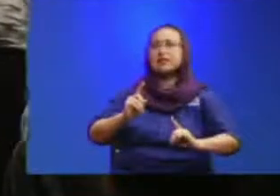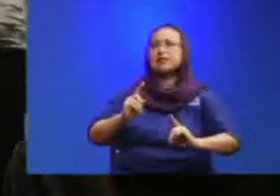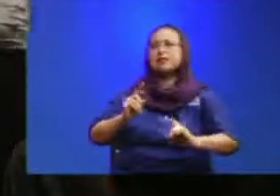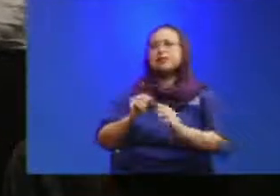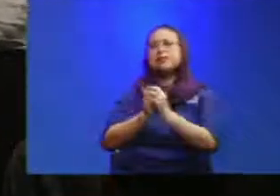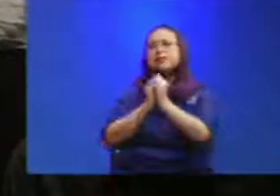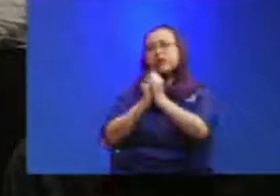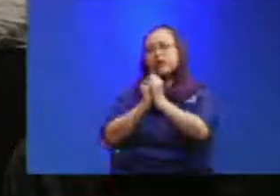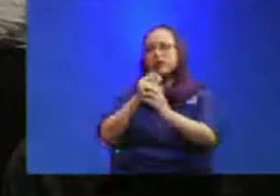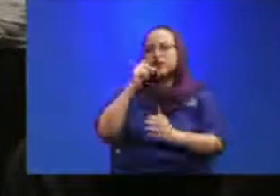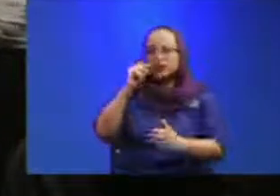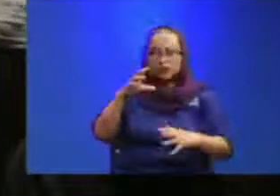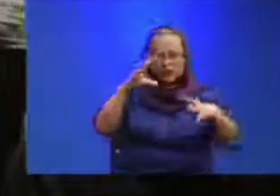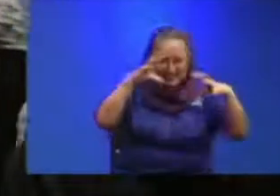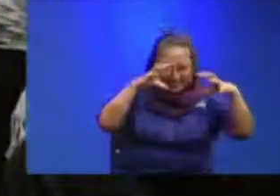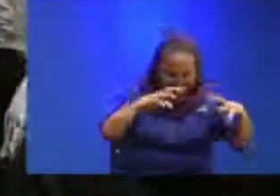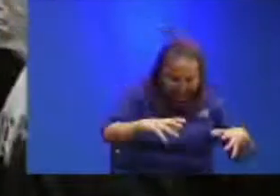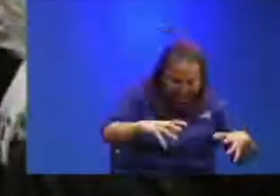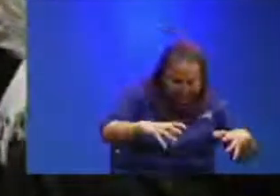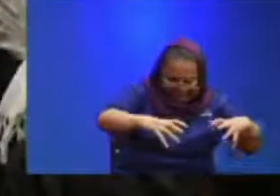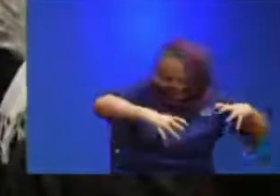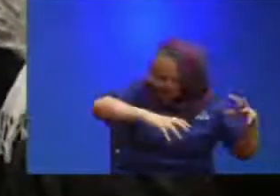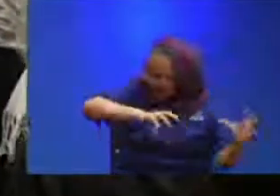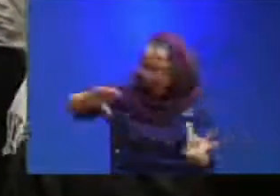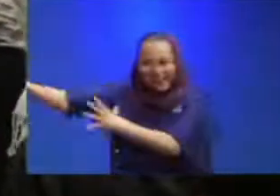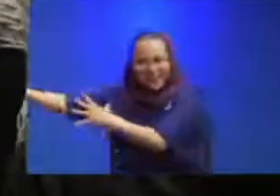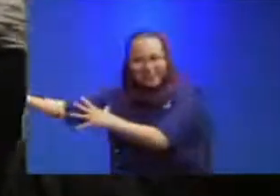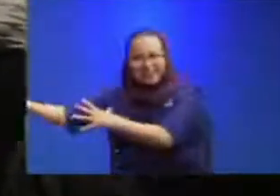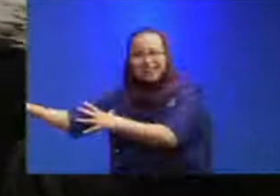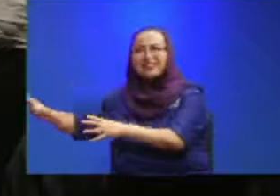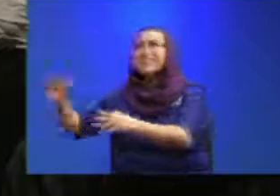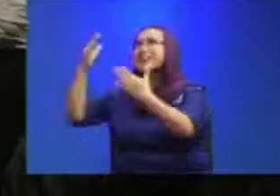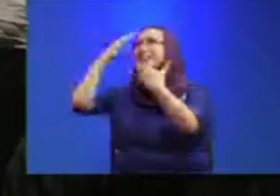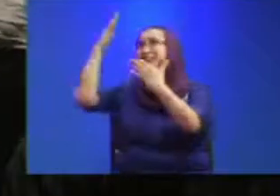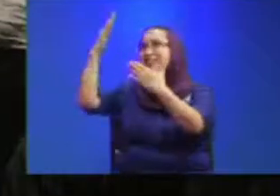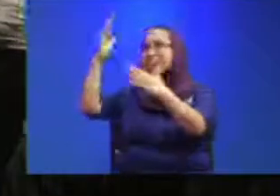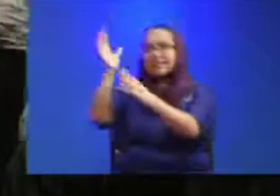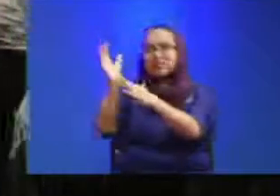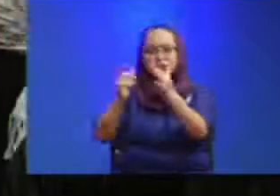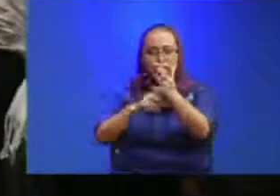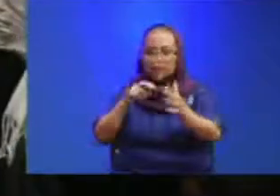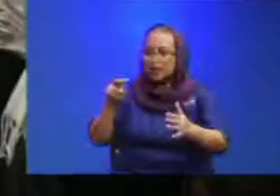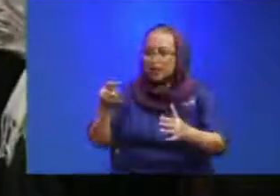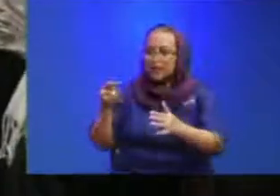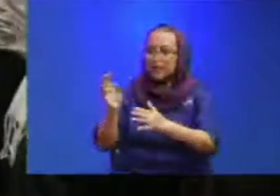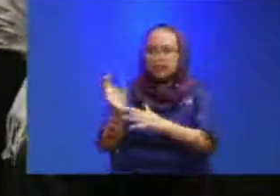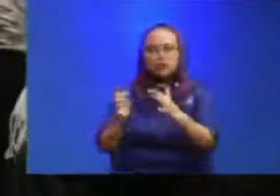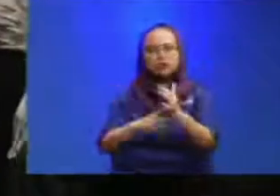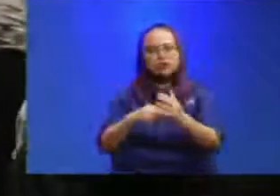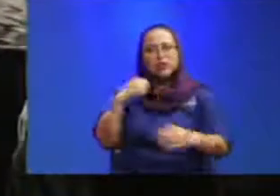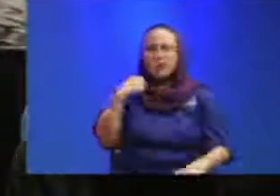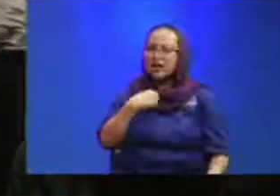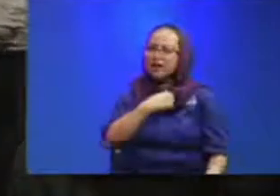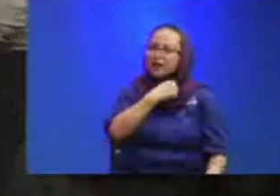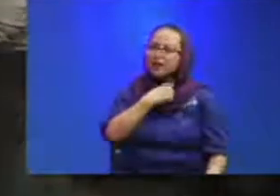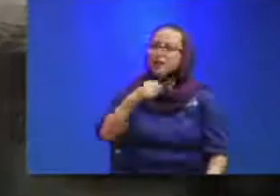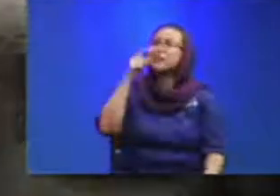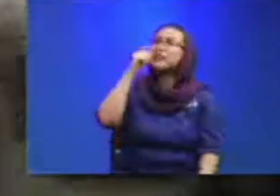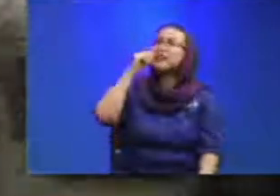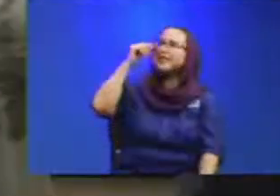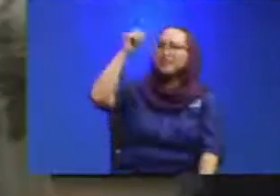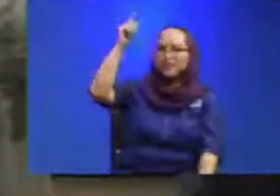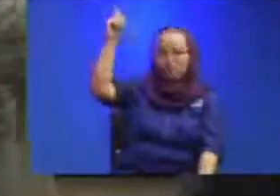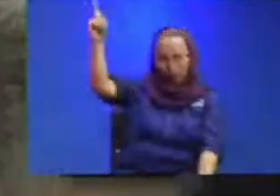arrancadas en el nombre de jesús gracias señor en el nombre jesús cantemos al padre nombre